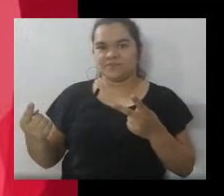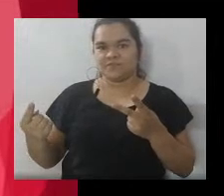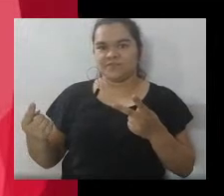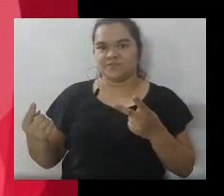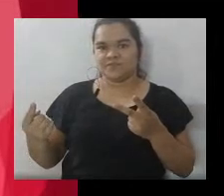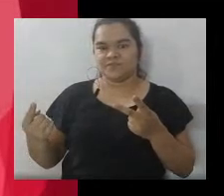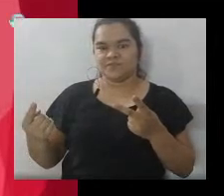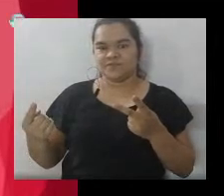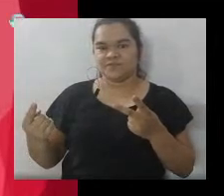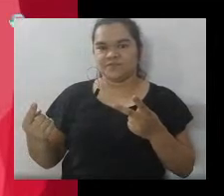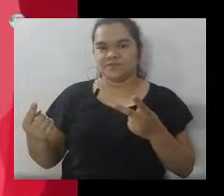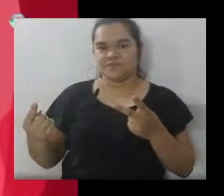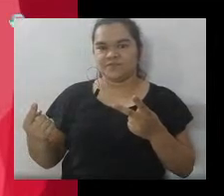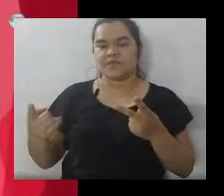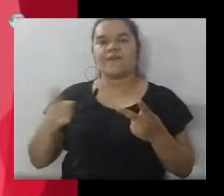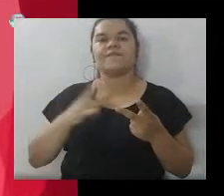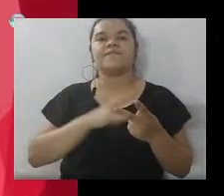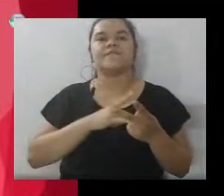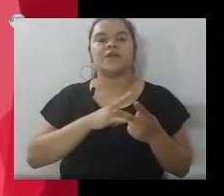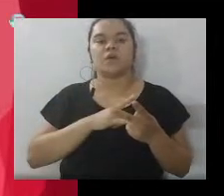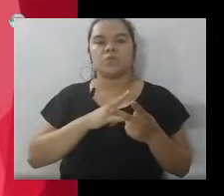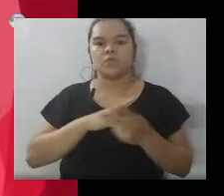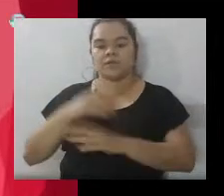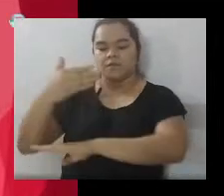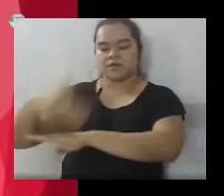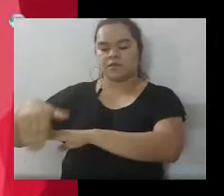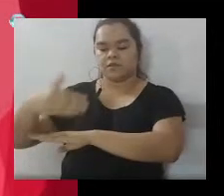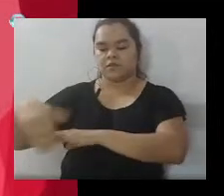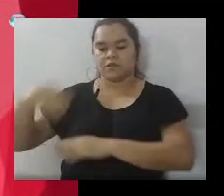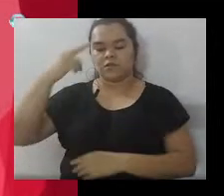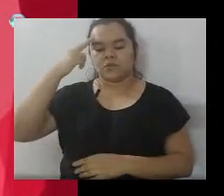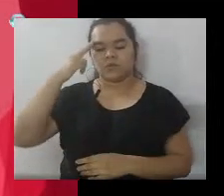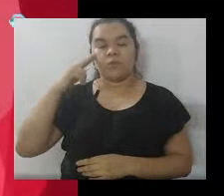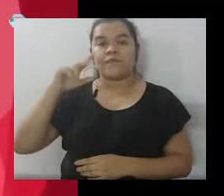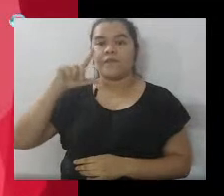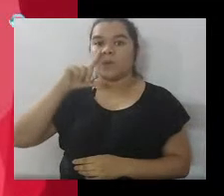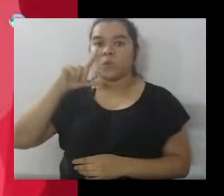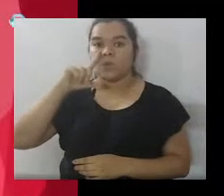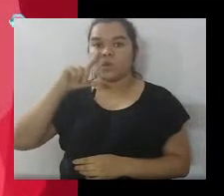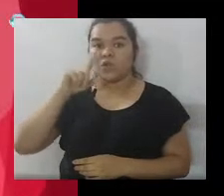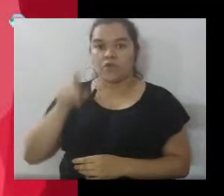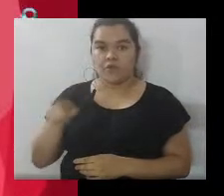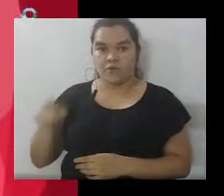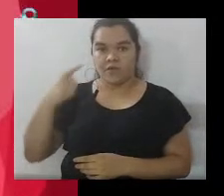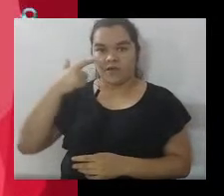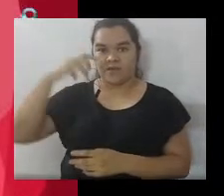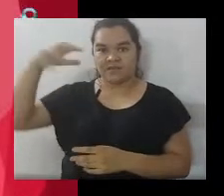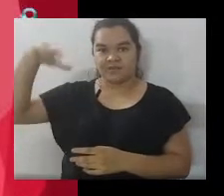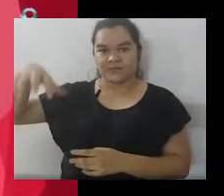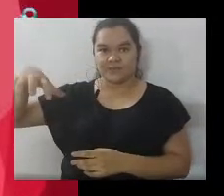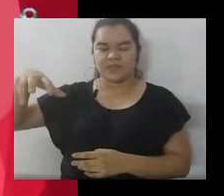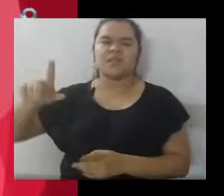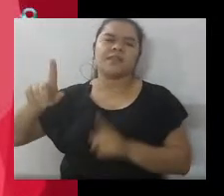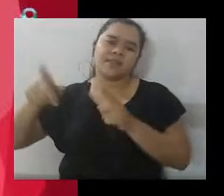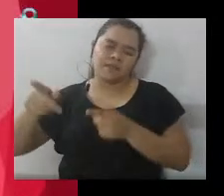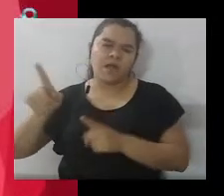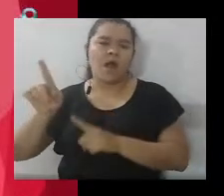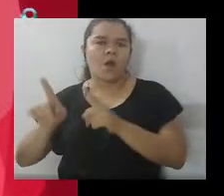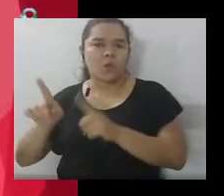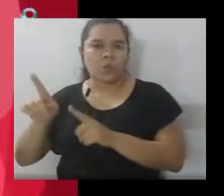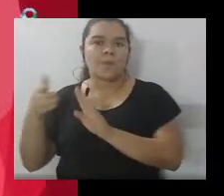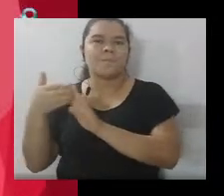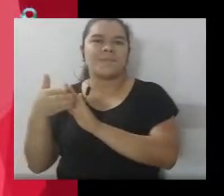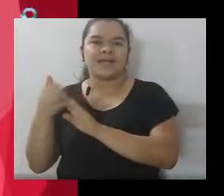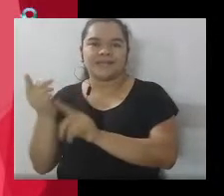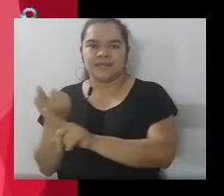se cursa en la Facultad de 9 de Julio y también algunas asignaturas en